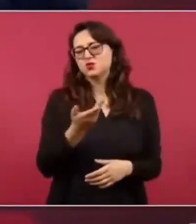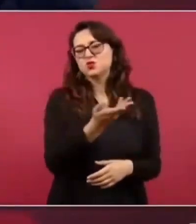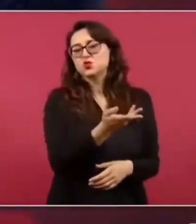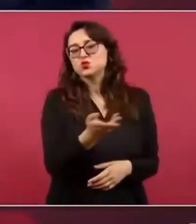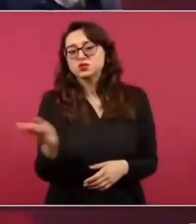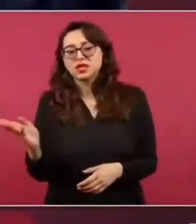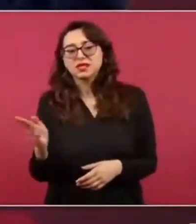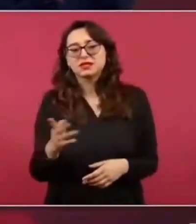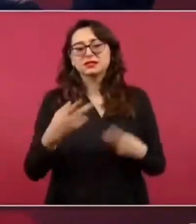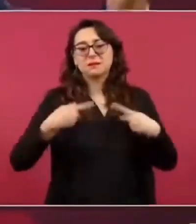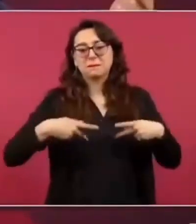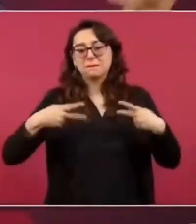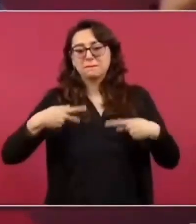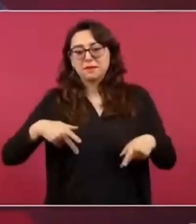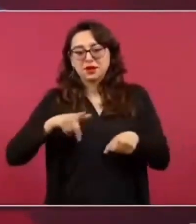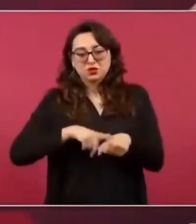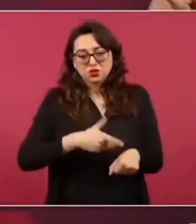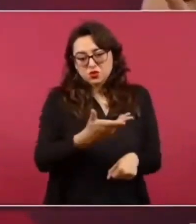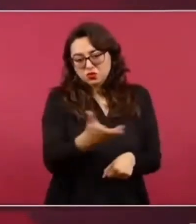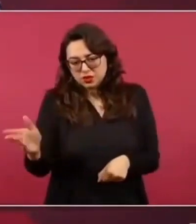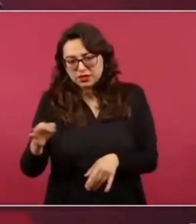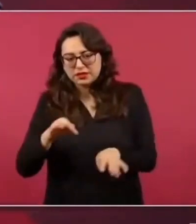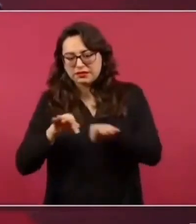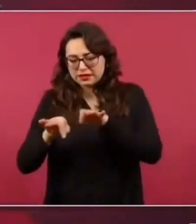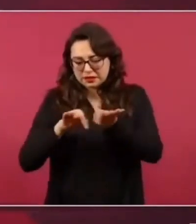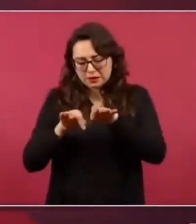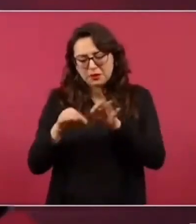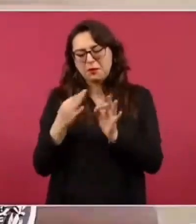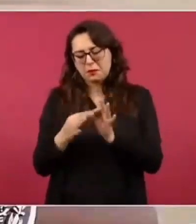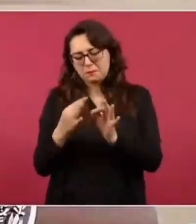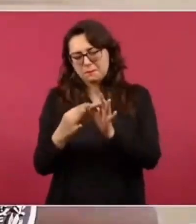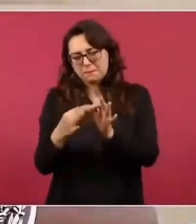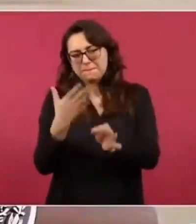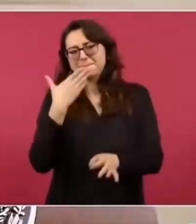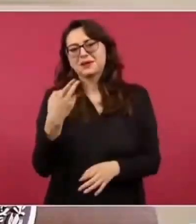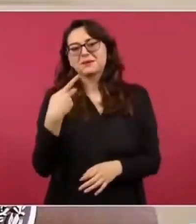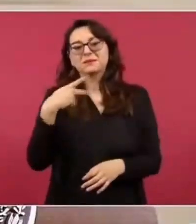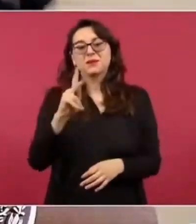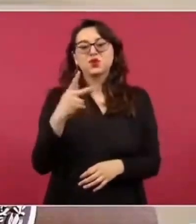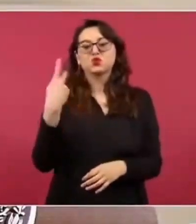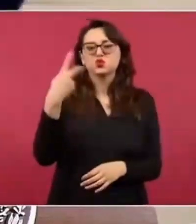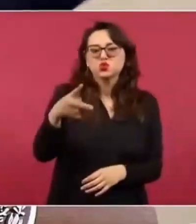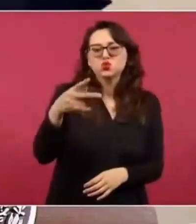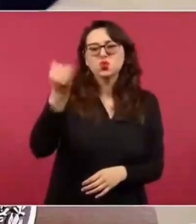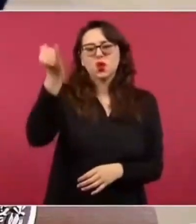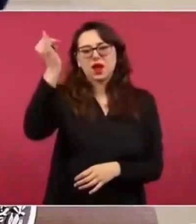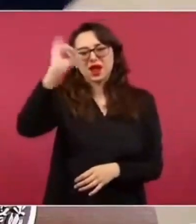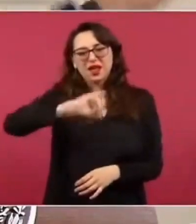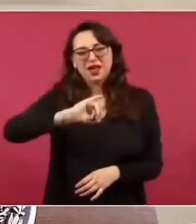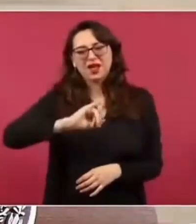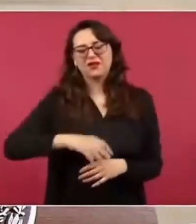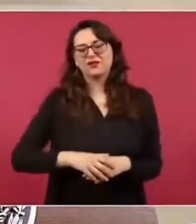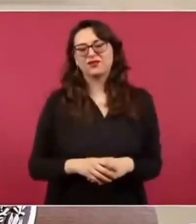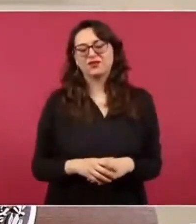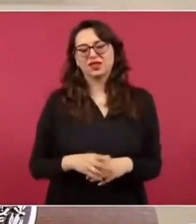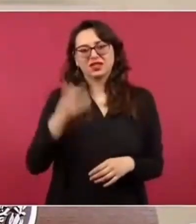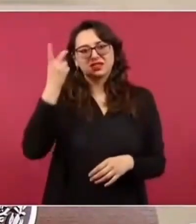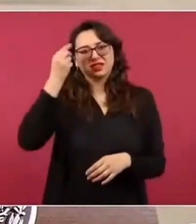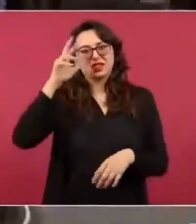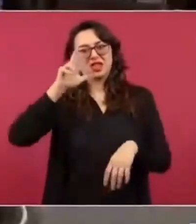no, no, no, no, no, me refiero a los dueños, ¿no?, de los medios, ¿sí?, y a los más